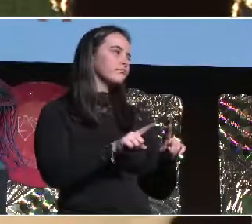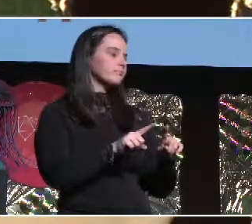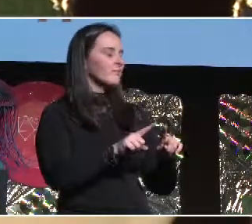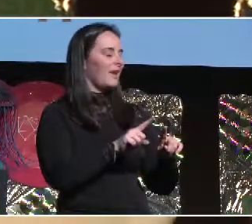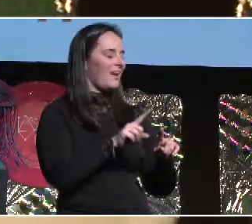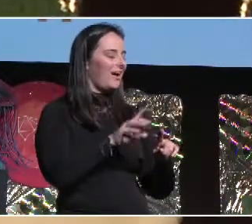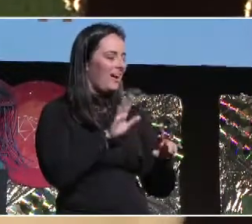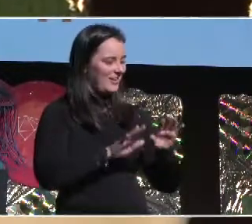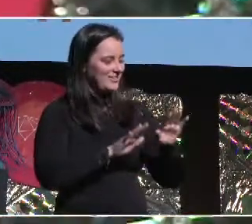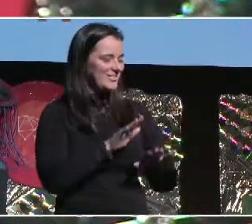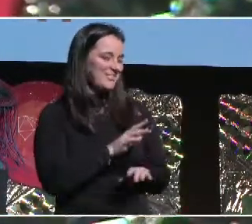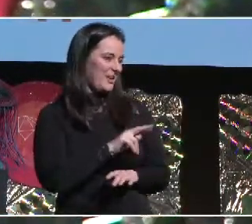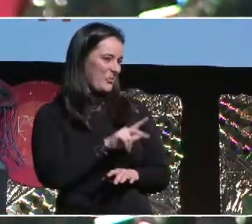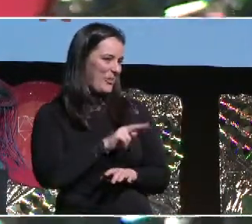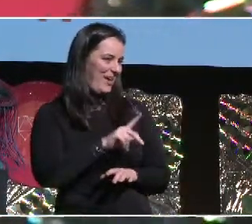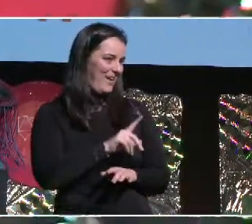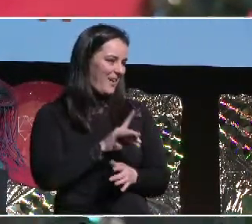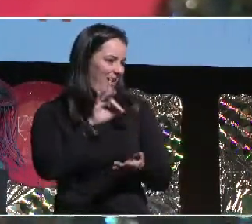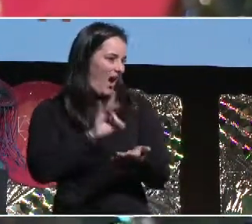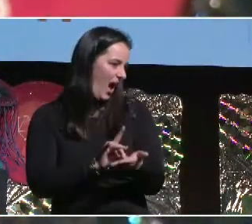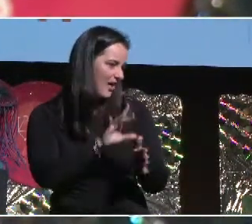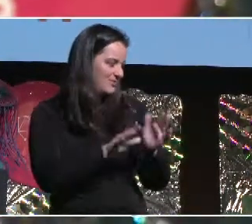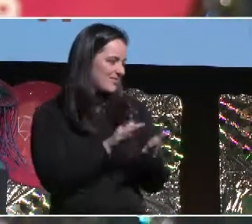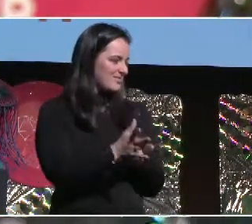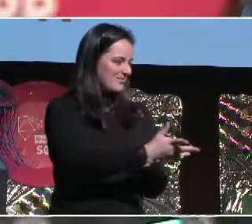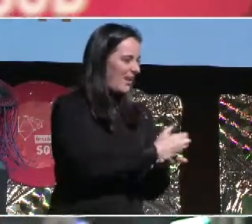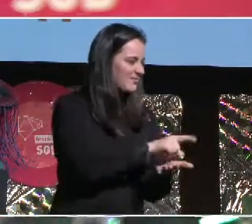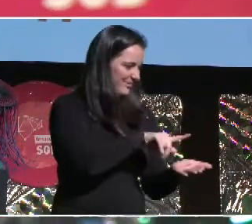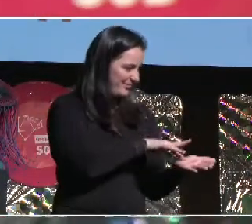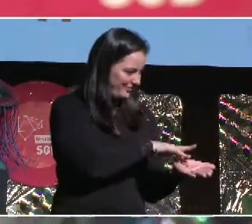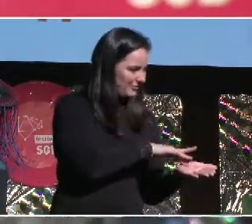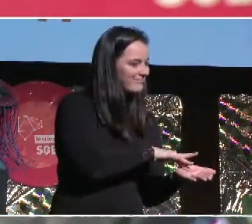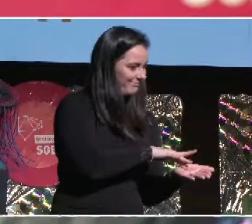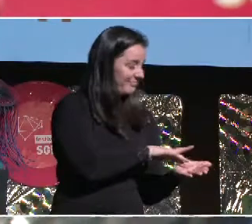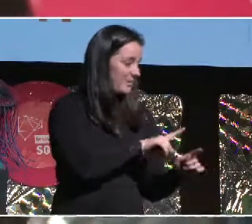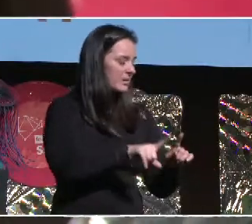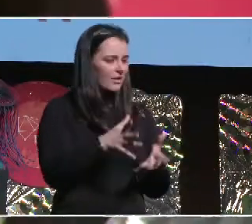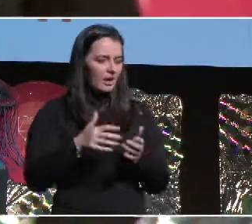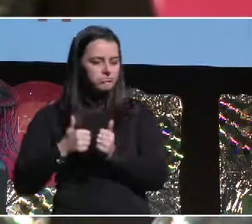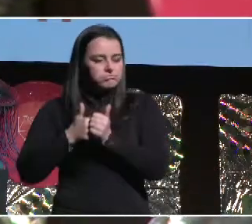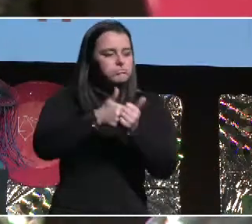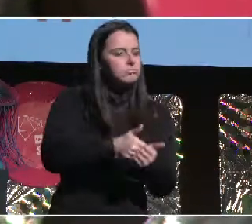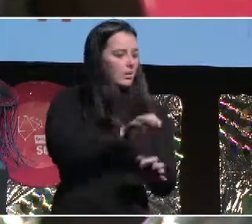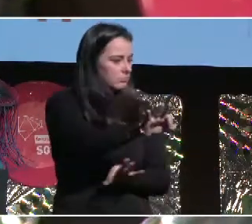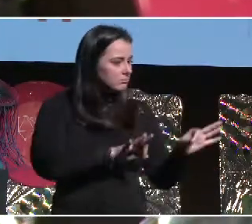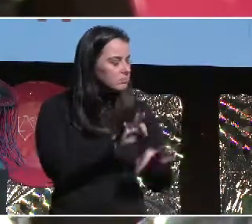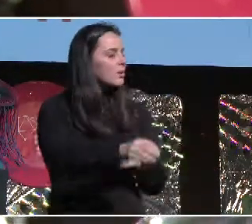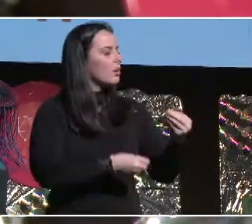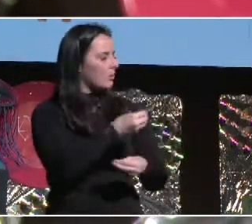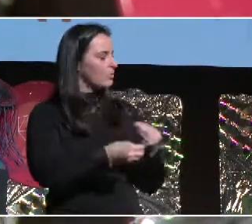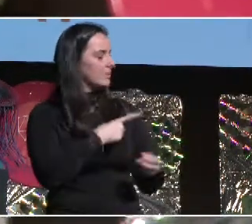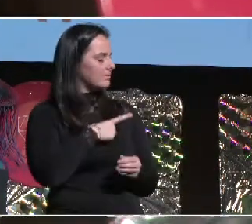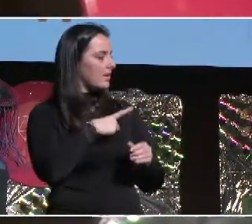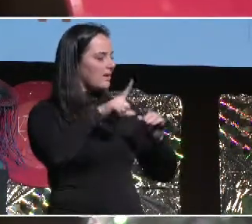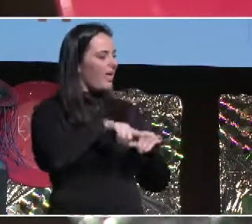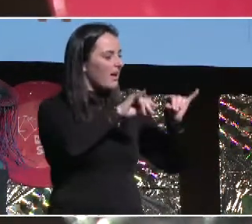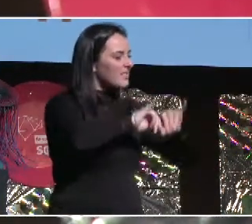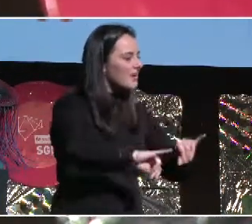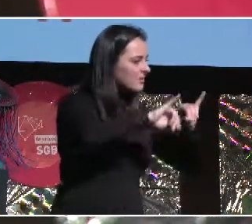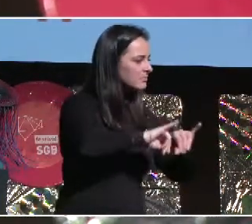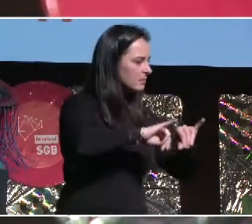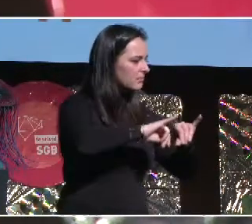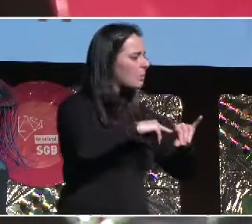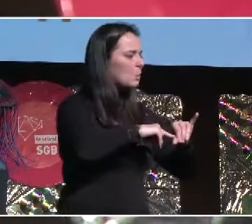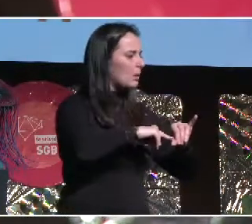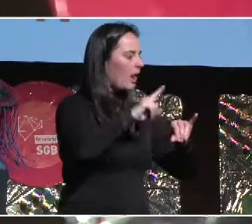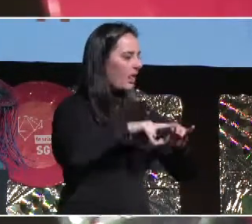no fueran los reales. Y queríamos también acompañar a las organizaciones sociales a que generaran campañas de